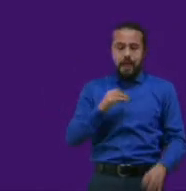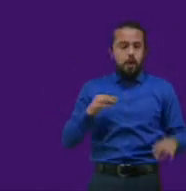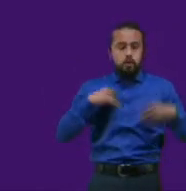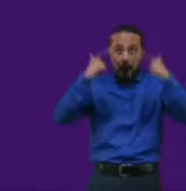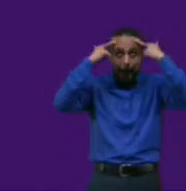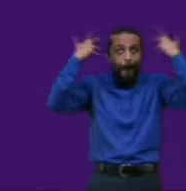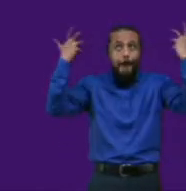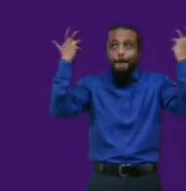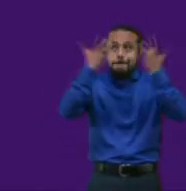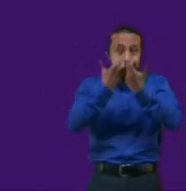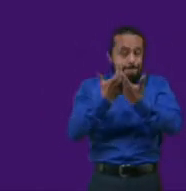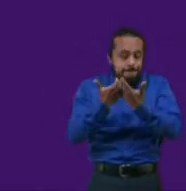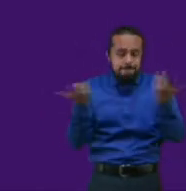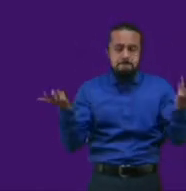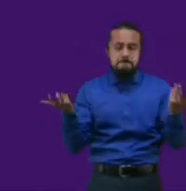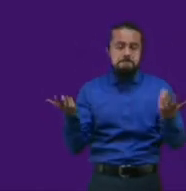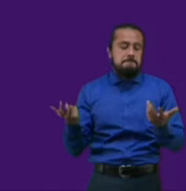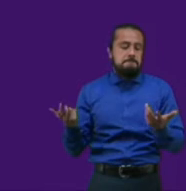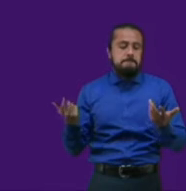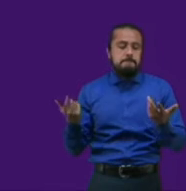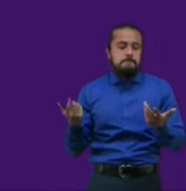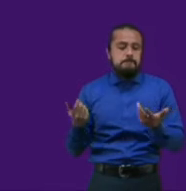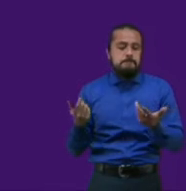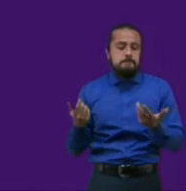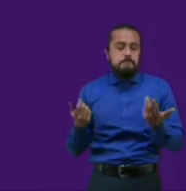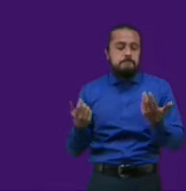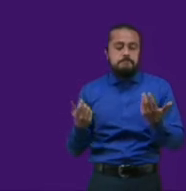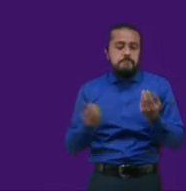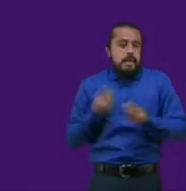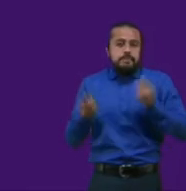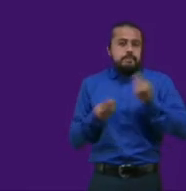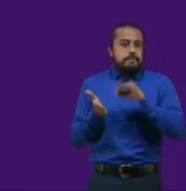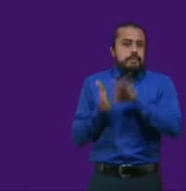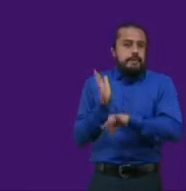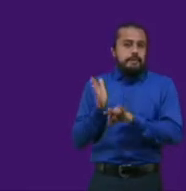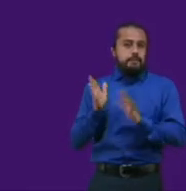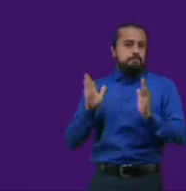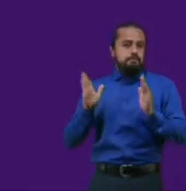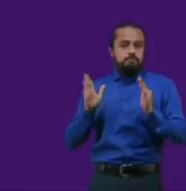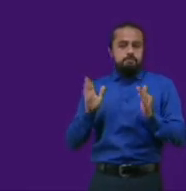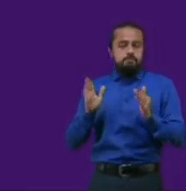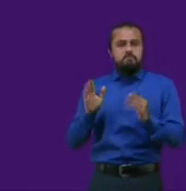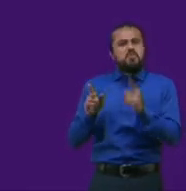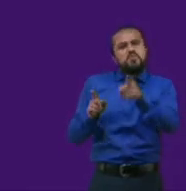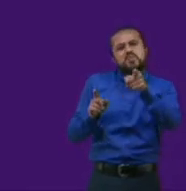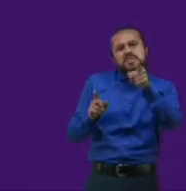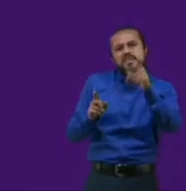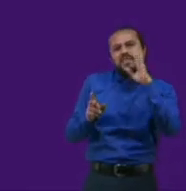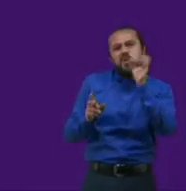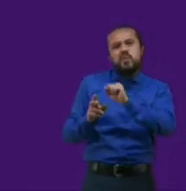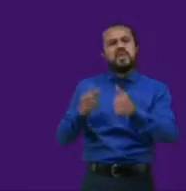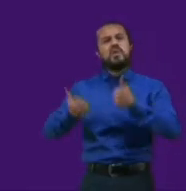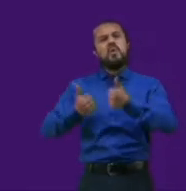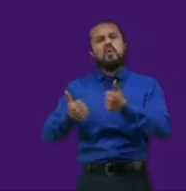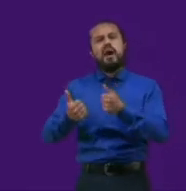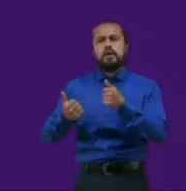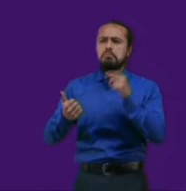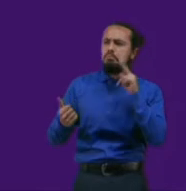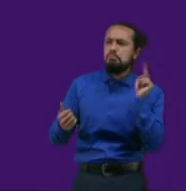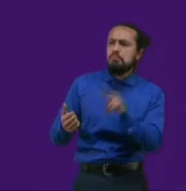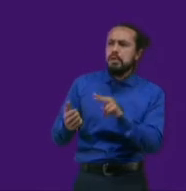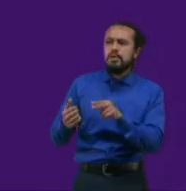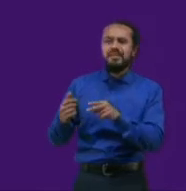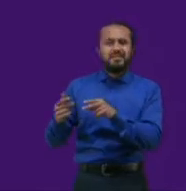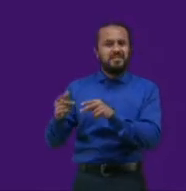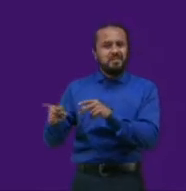de conocimiento, no lo hice de la manera correcta. ¿Qué identificarías tú en esta carrera que llevas en